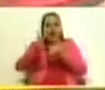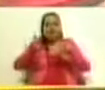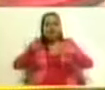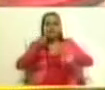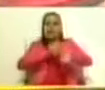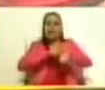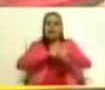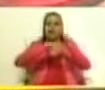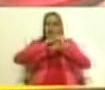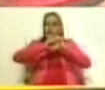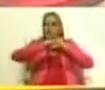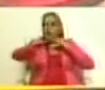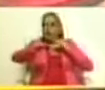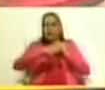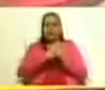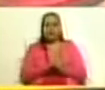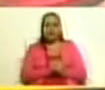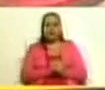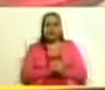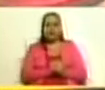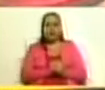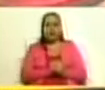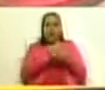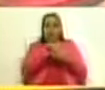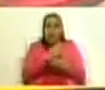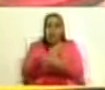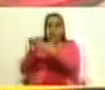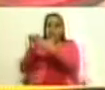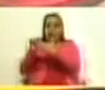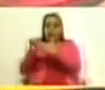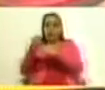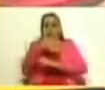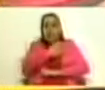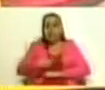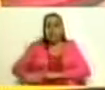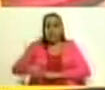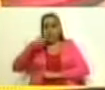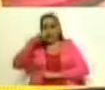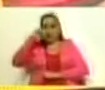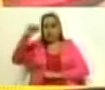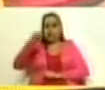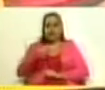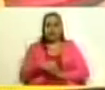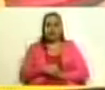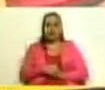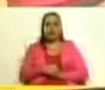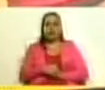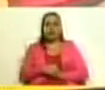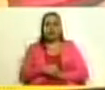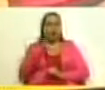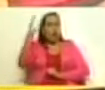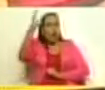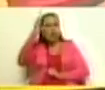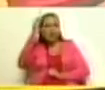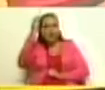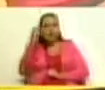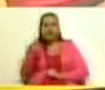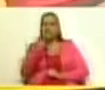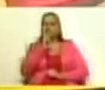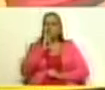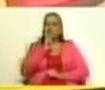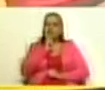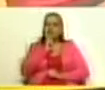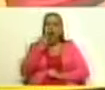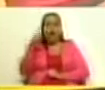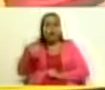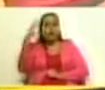de estabilidad, el liderazgo, el presidente Nicolás Maduro, consciente de todas las dificultades, pero